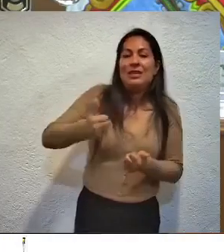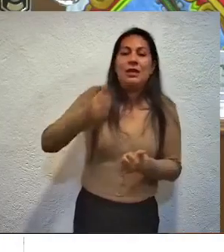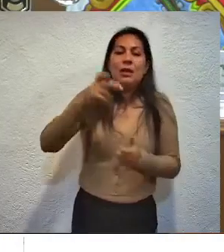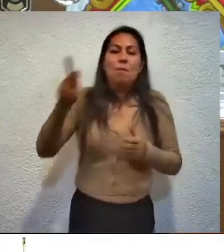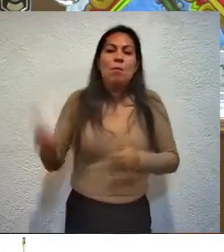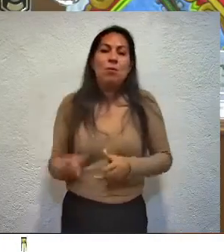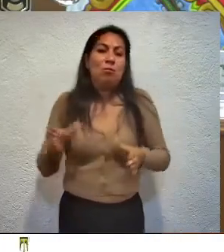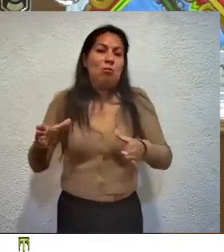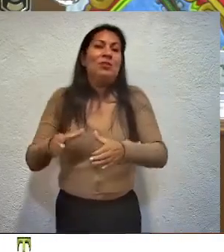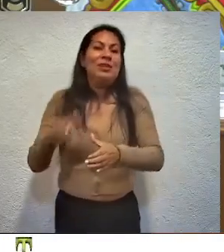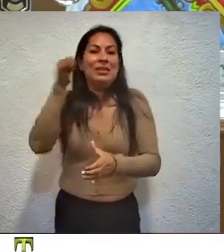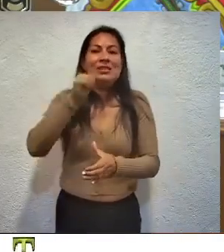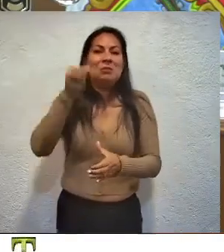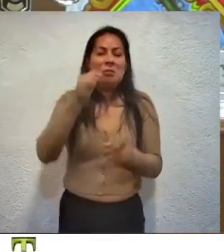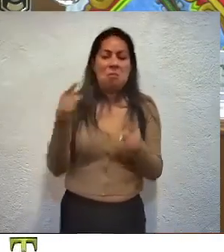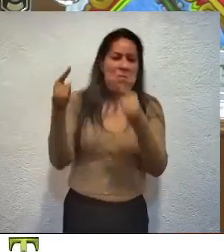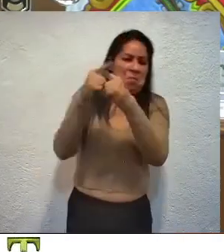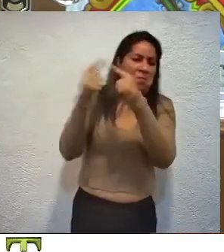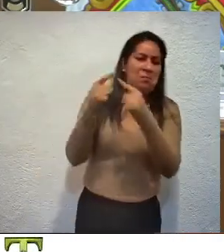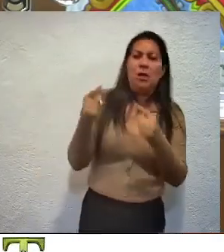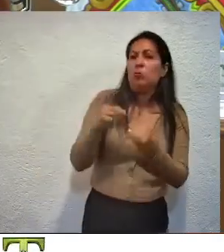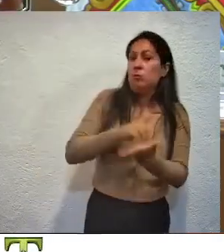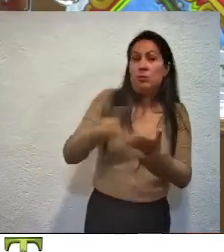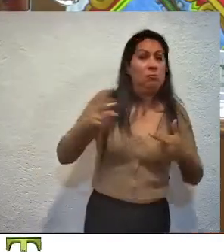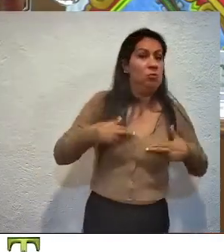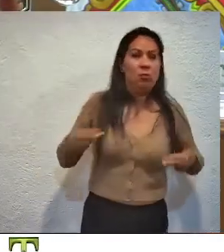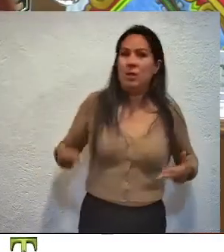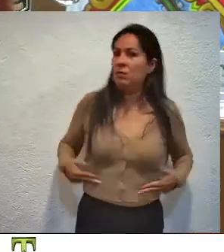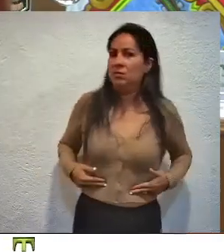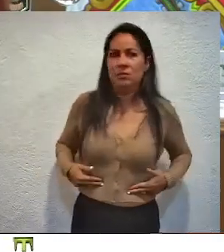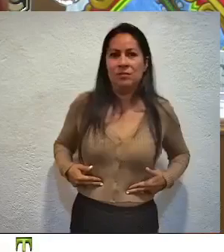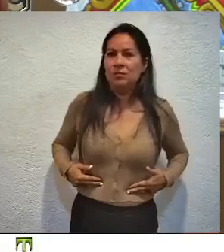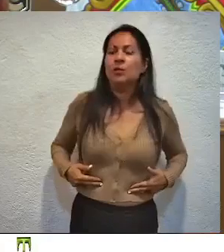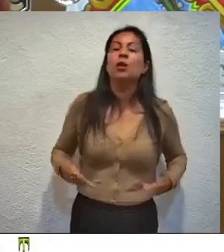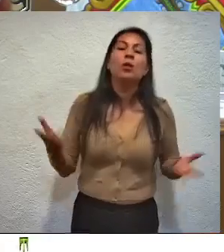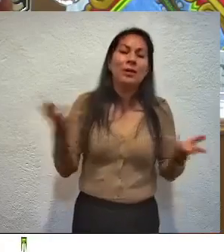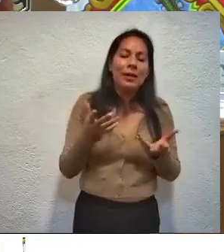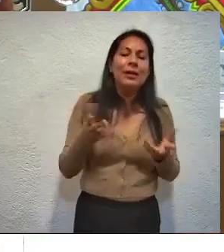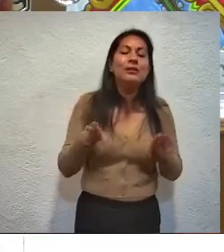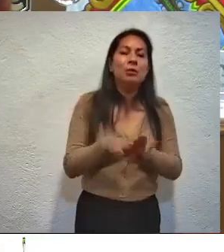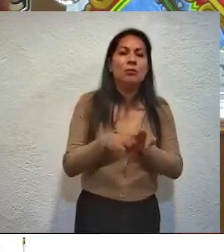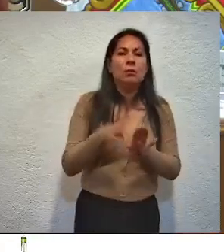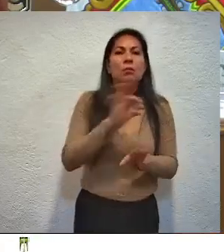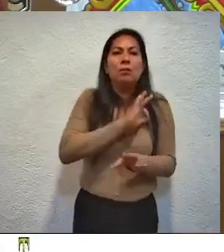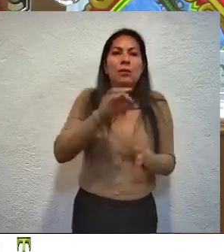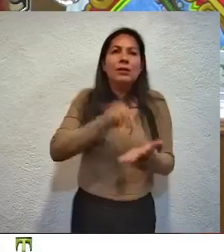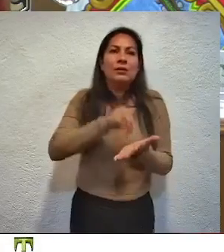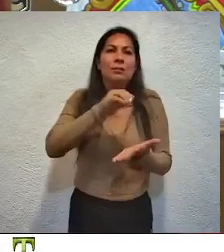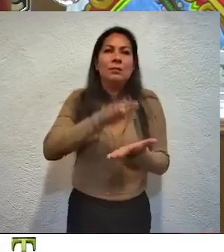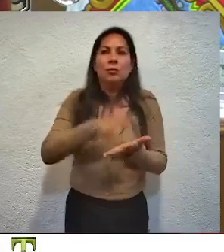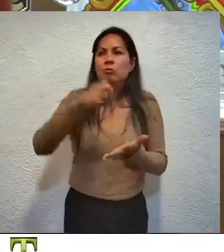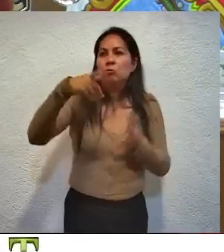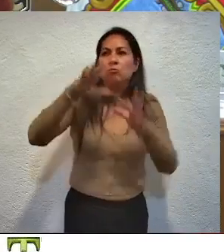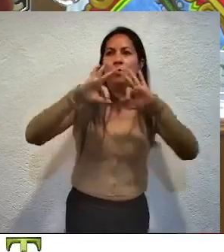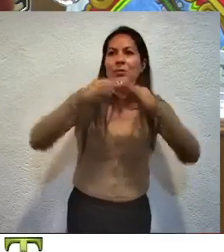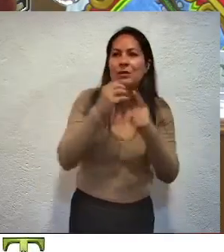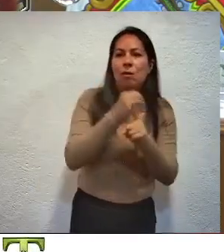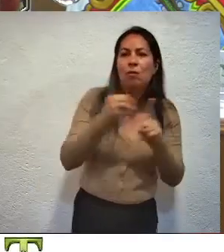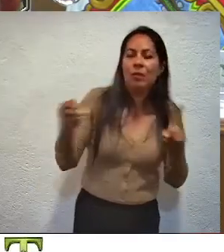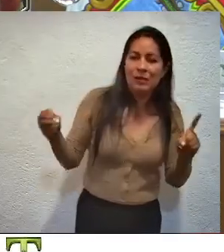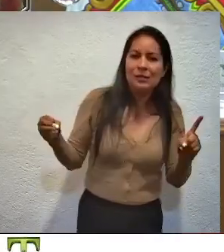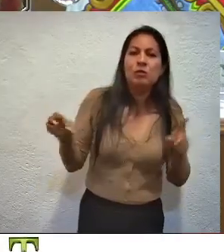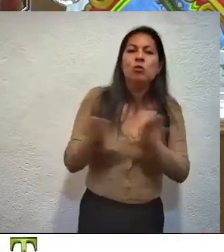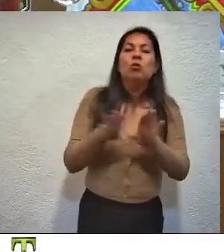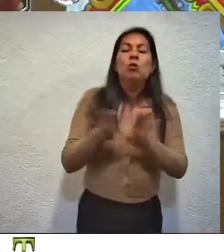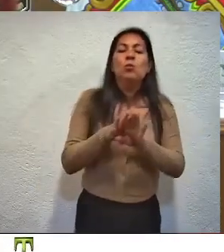comunidad, siempre que no se contravengan los derechos humanos, lo que conlleva tanto la posibilidad de establecer sus propias formas de organización